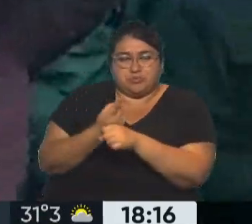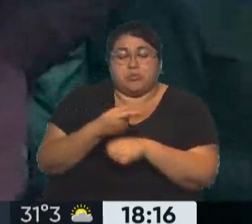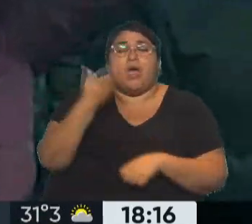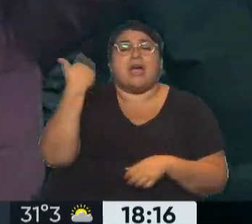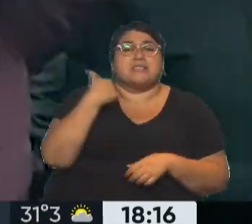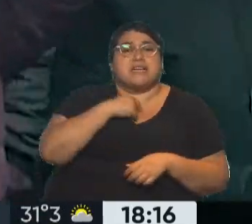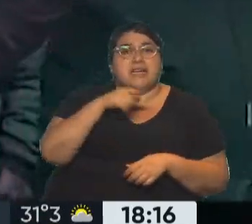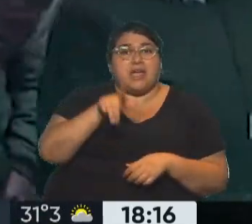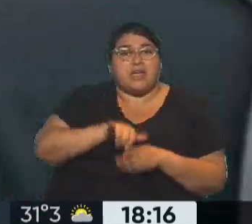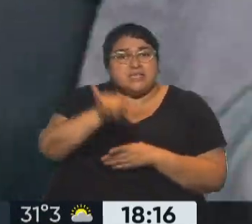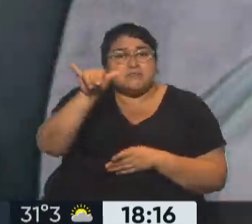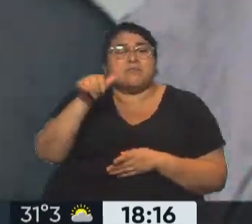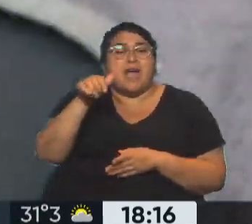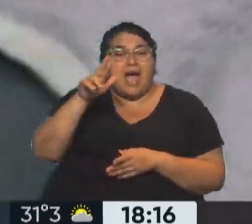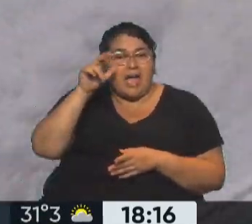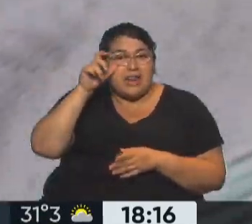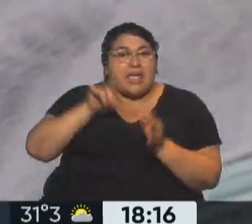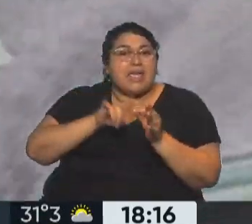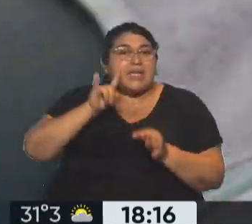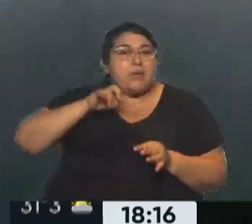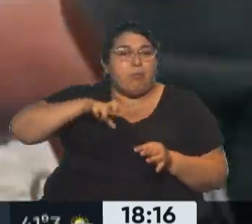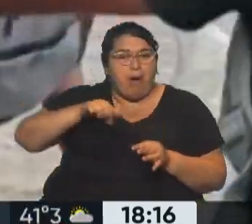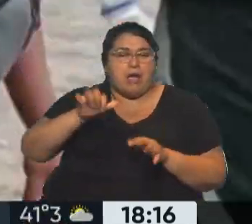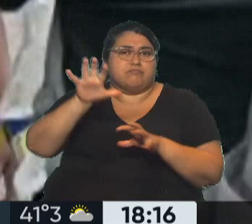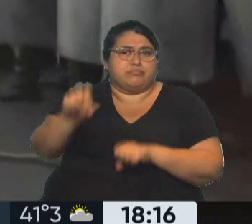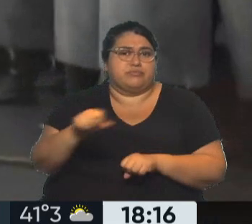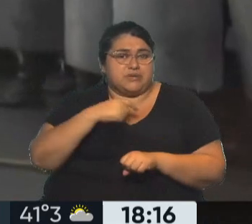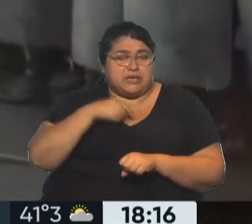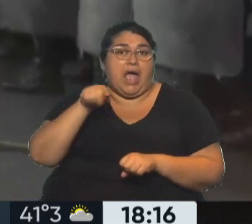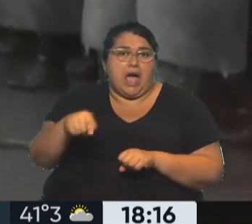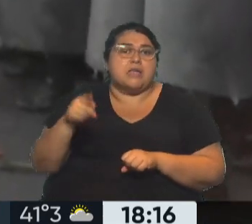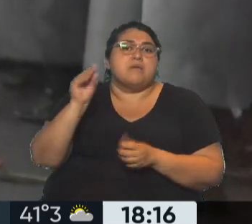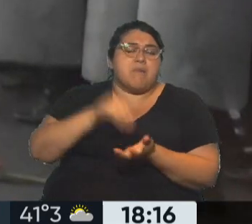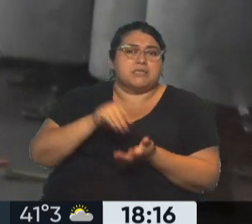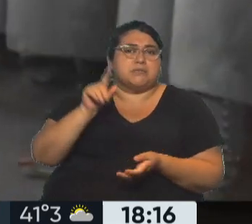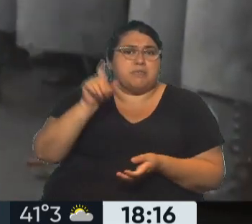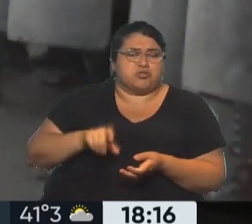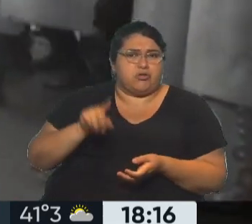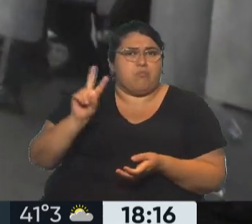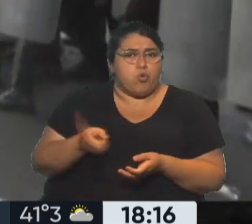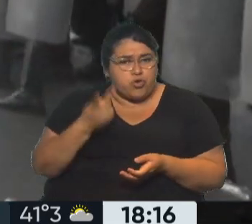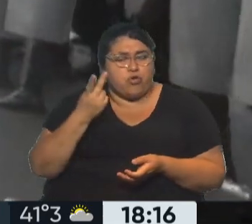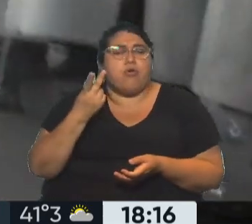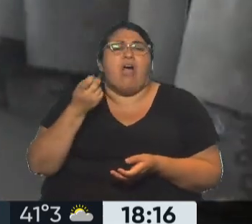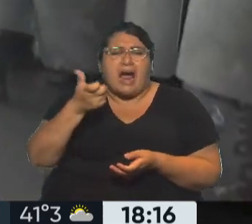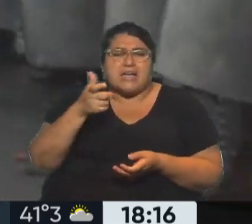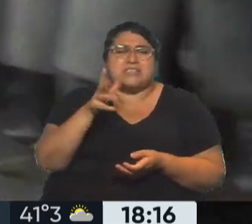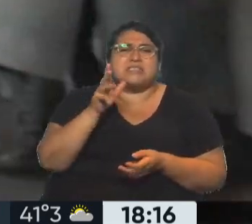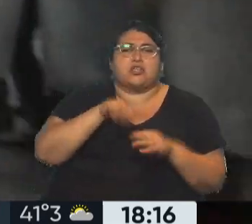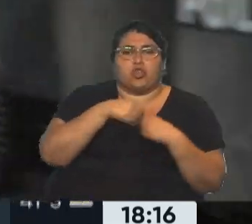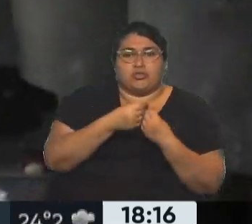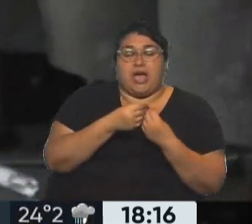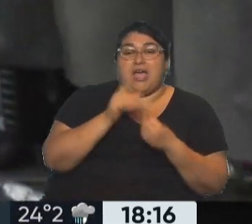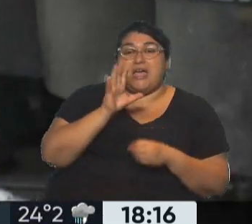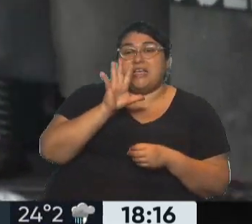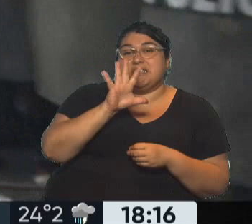tomar el aeropuerto de la ciudad de Arequipa. Ahí asesinaron a otra persona más. Hablan de más de 50 víctimas ya desde el